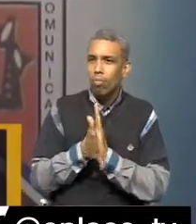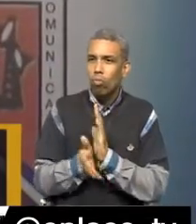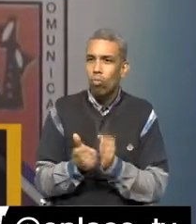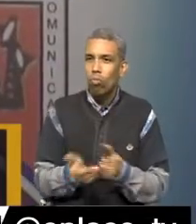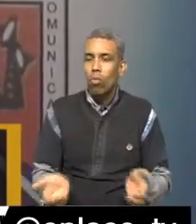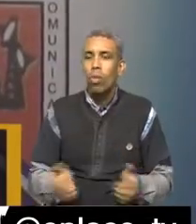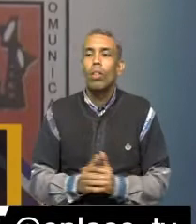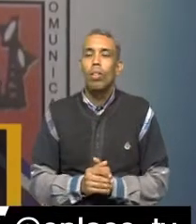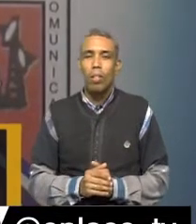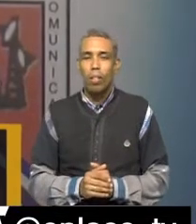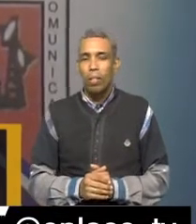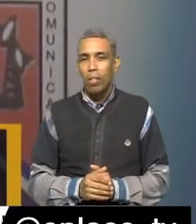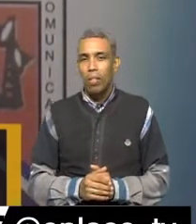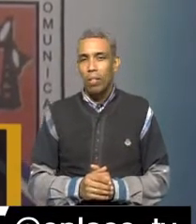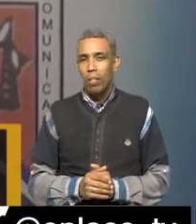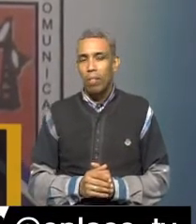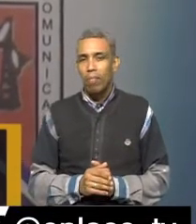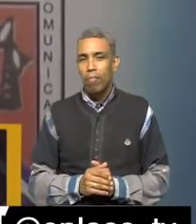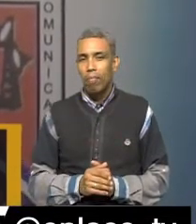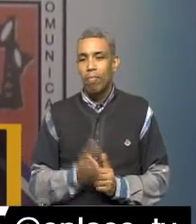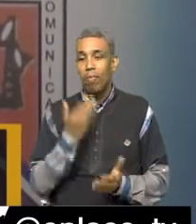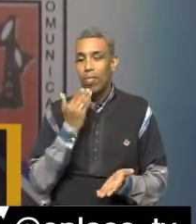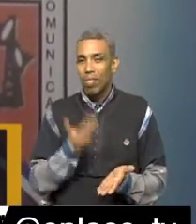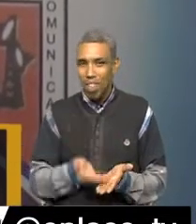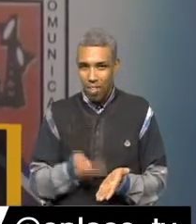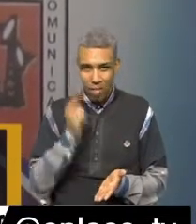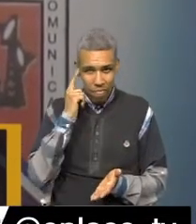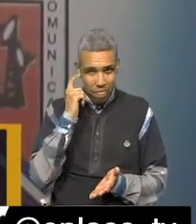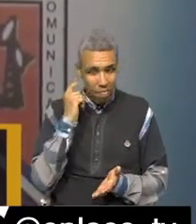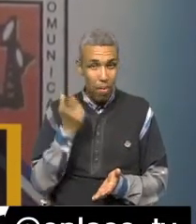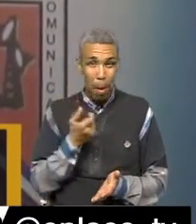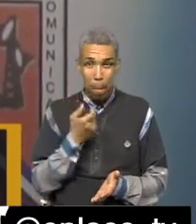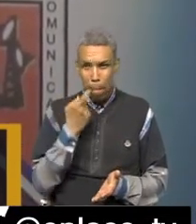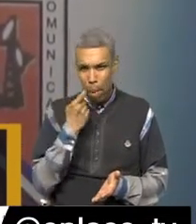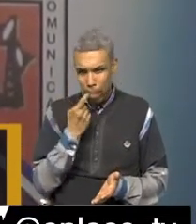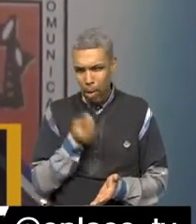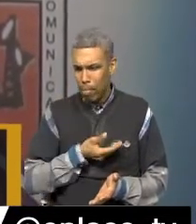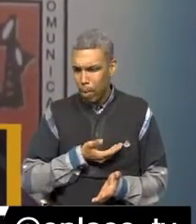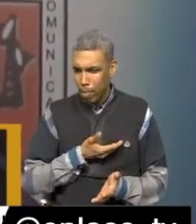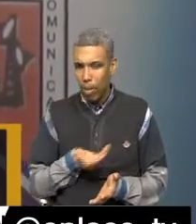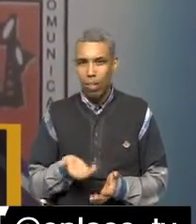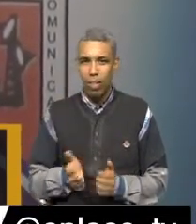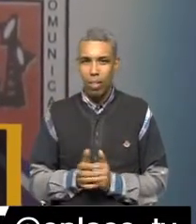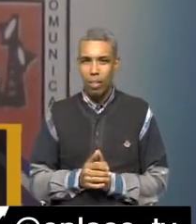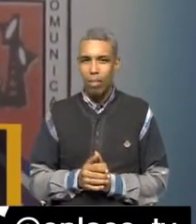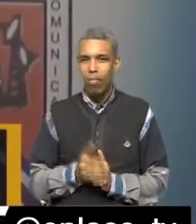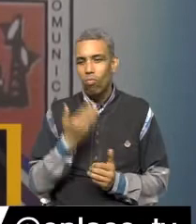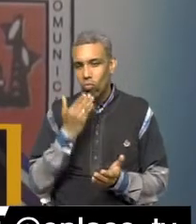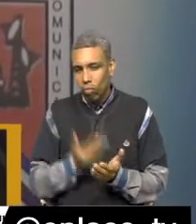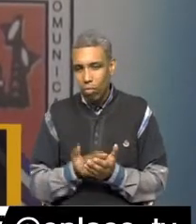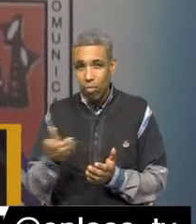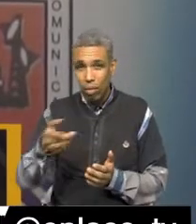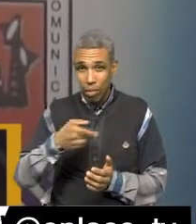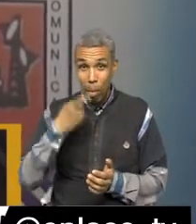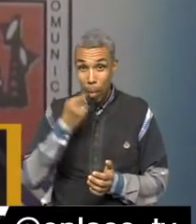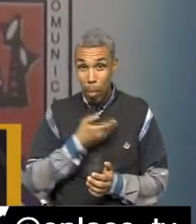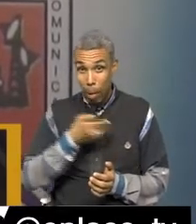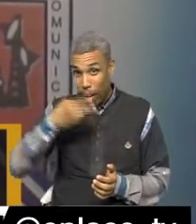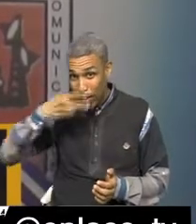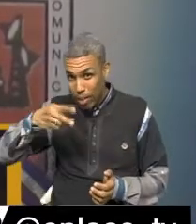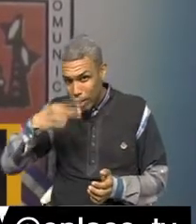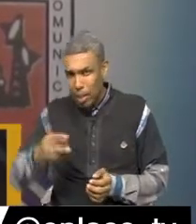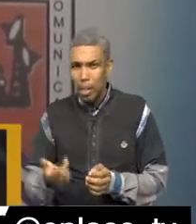Primero que todo, agradeciéndole a los jóvenes, a los padres de familia por la confianza que depositan en el colegio. Hemos tenido pues afluencia de